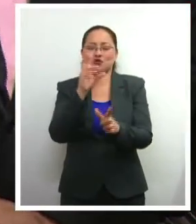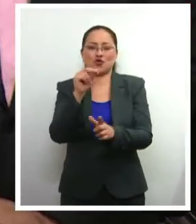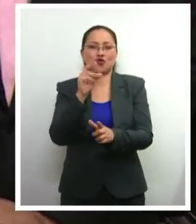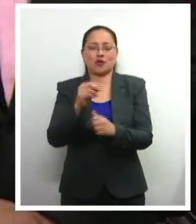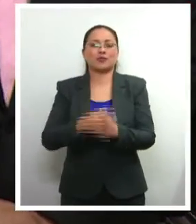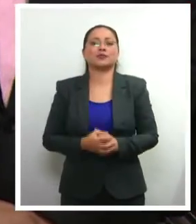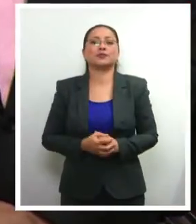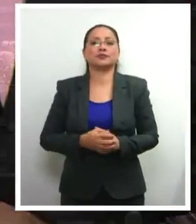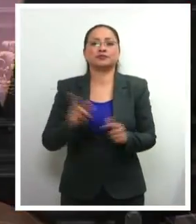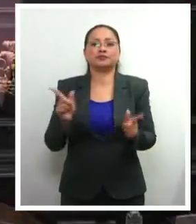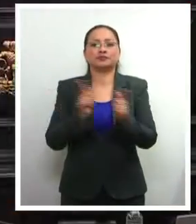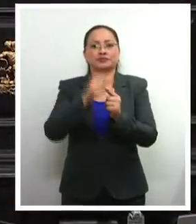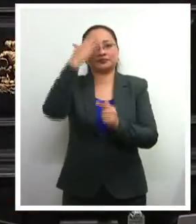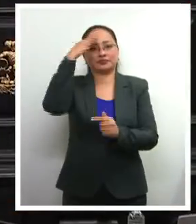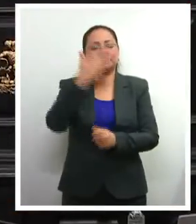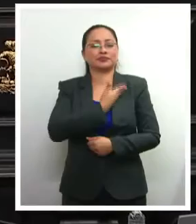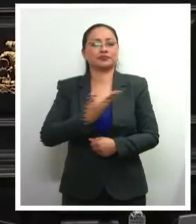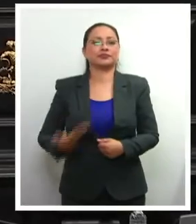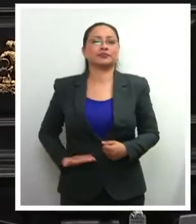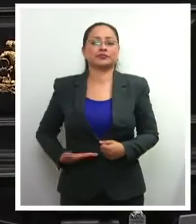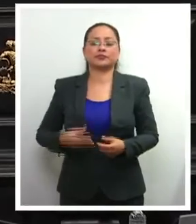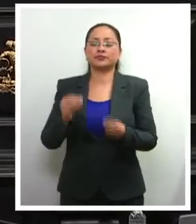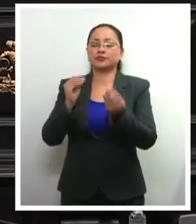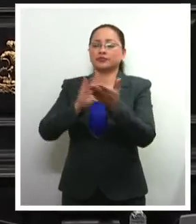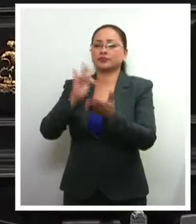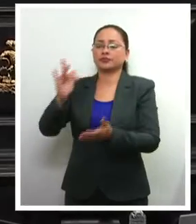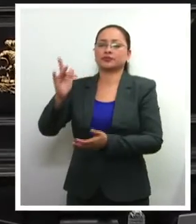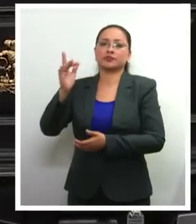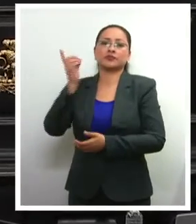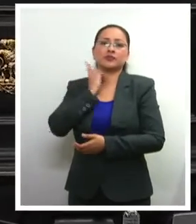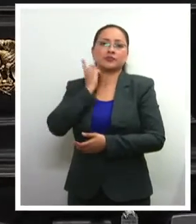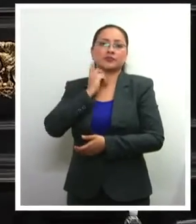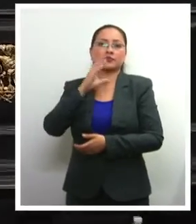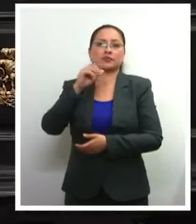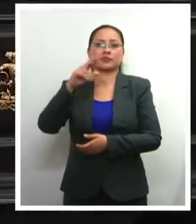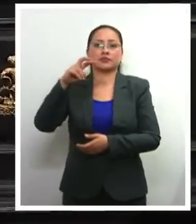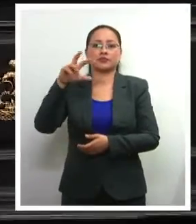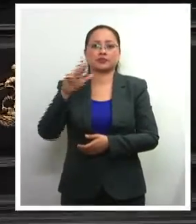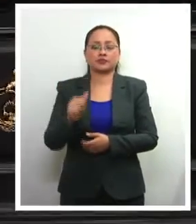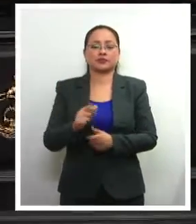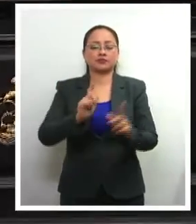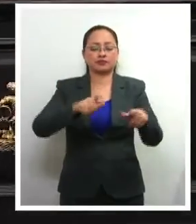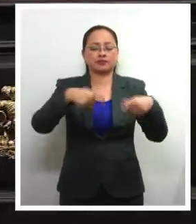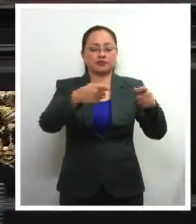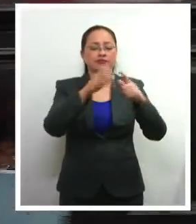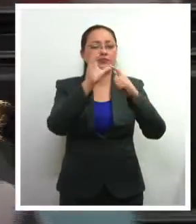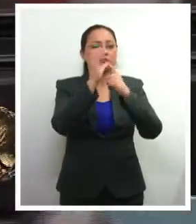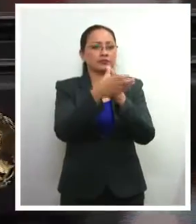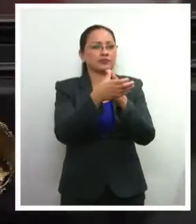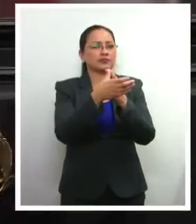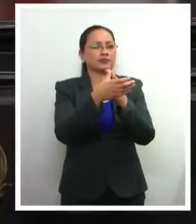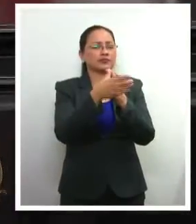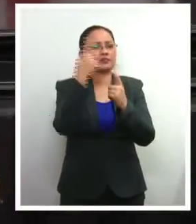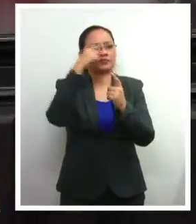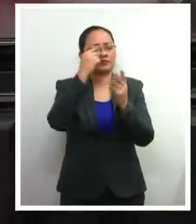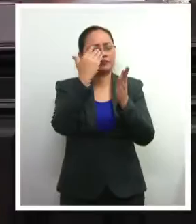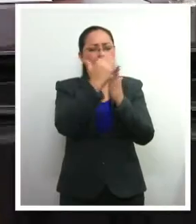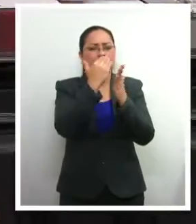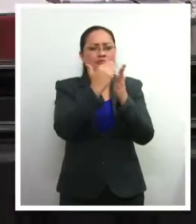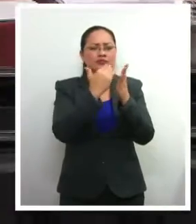presidente. Muchas gracias, diputado Cervera. Túrnese a la Comisión de